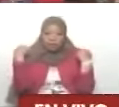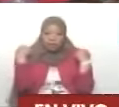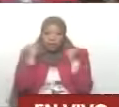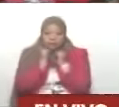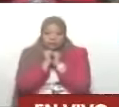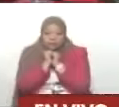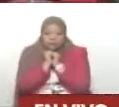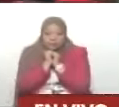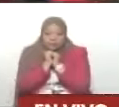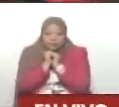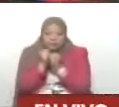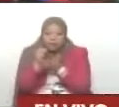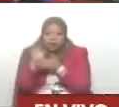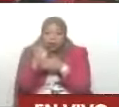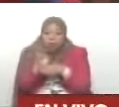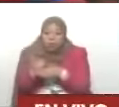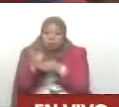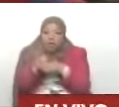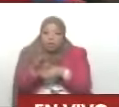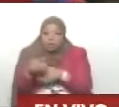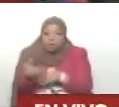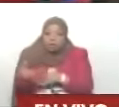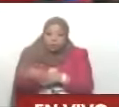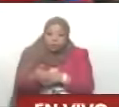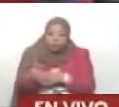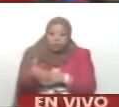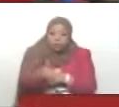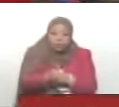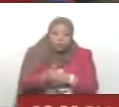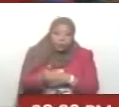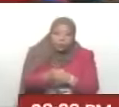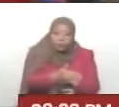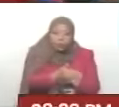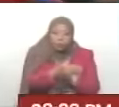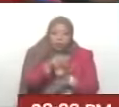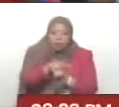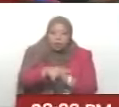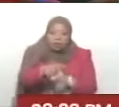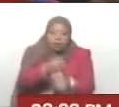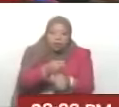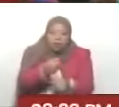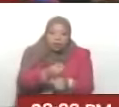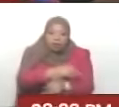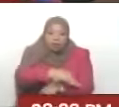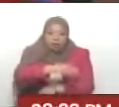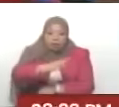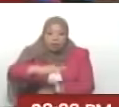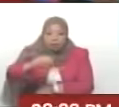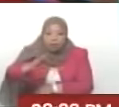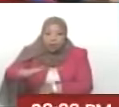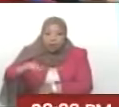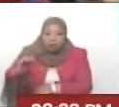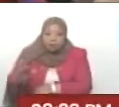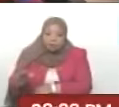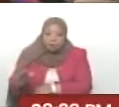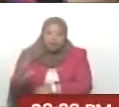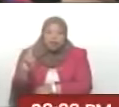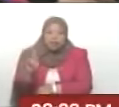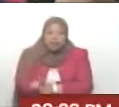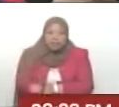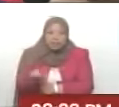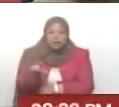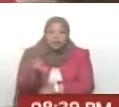los pescadores, patrona de Oriente. Al saber que usted se acercaba a la comunidad del Guamache, bueno,